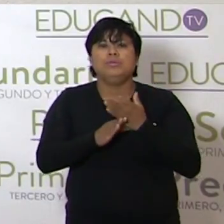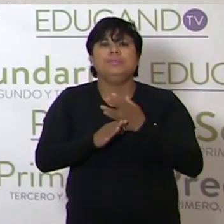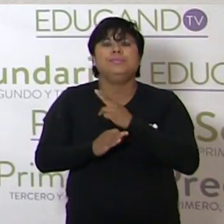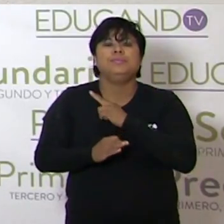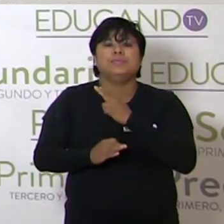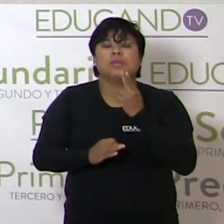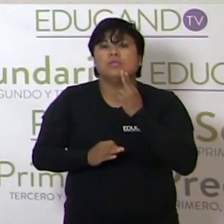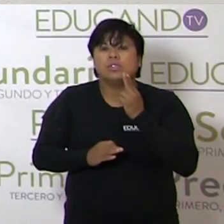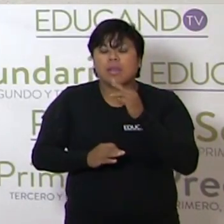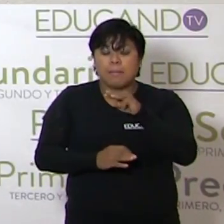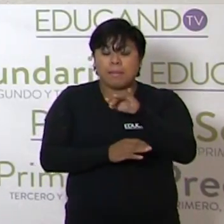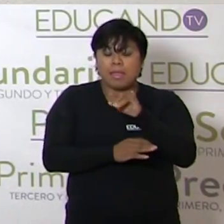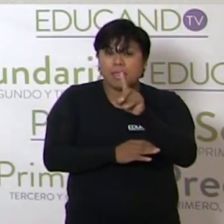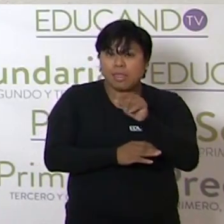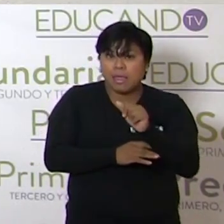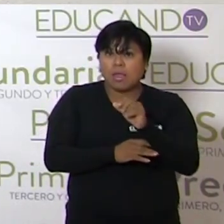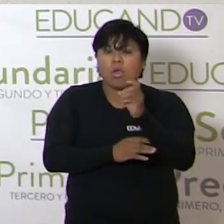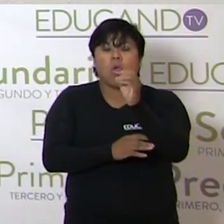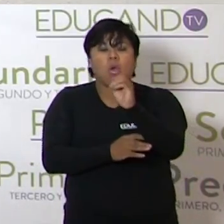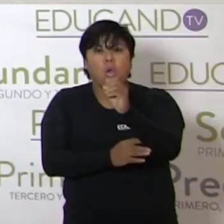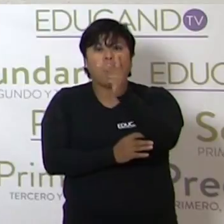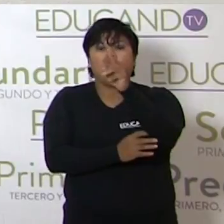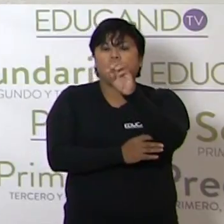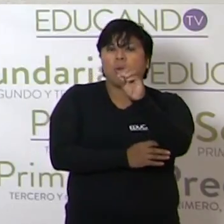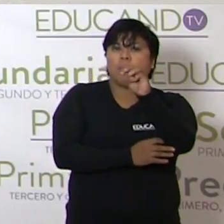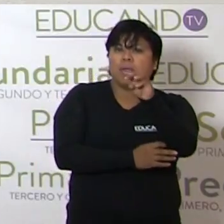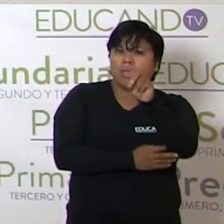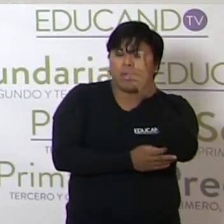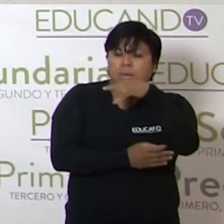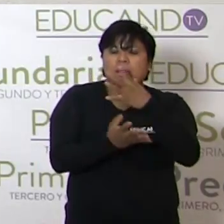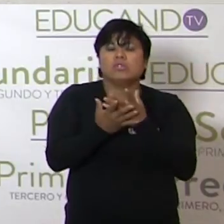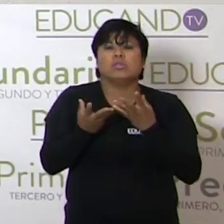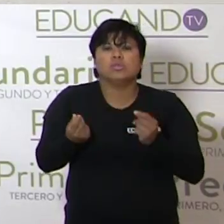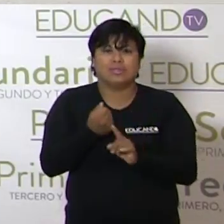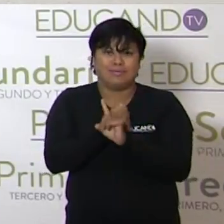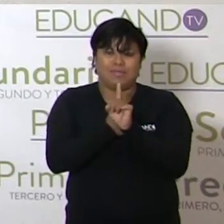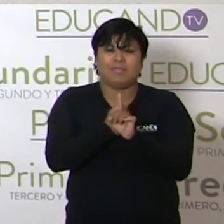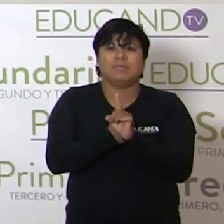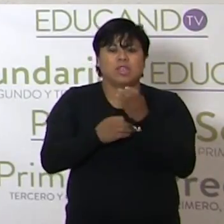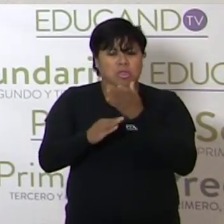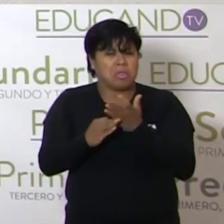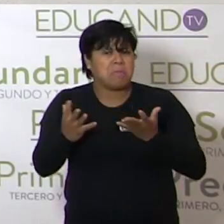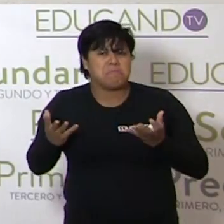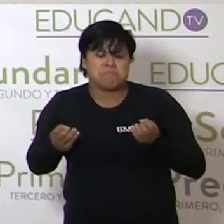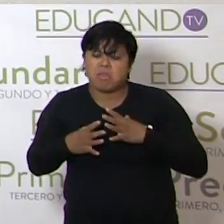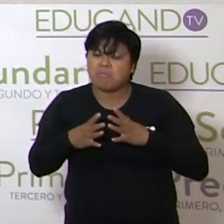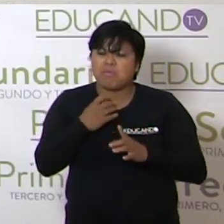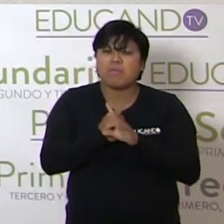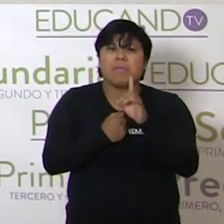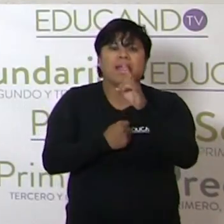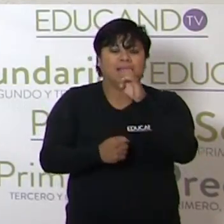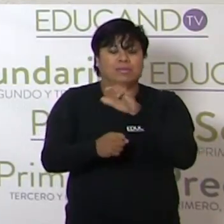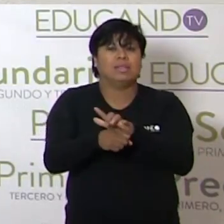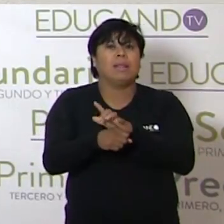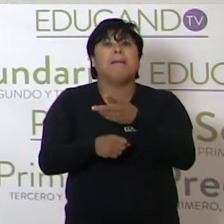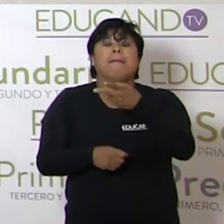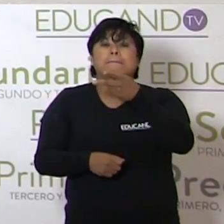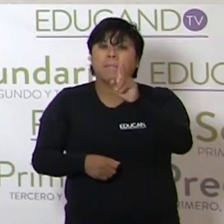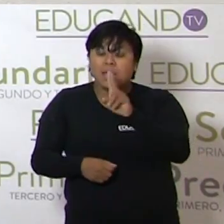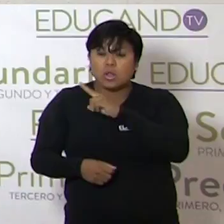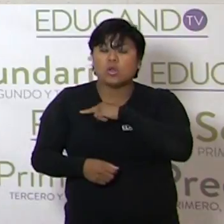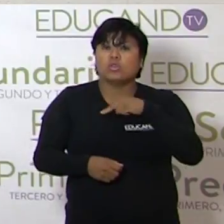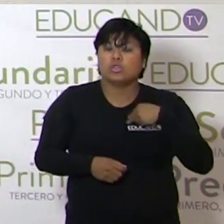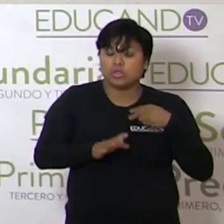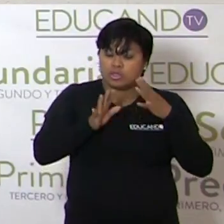la media o por medio en la resolución de problemas. Aquí todavía no tenemos algún problema en específico, pero ya nos